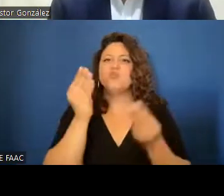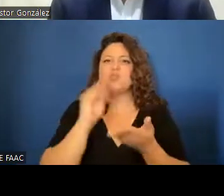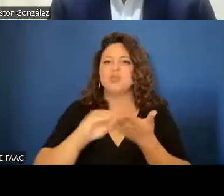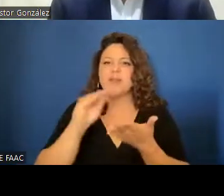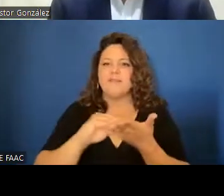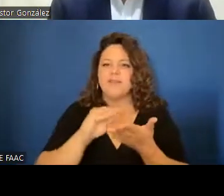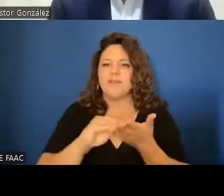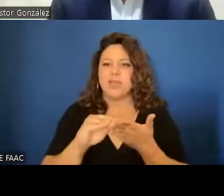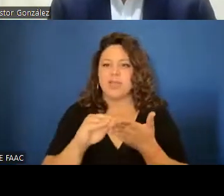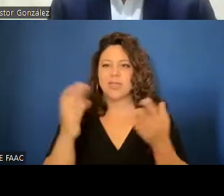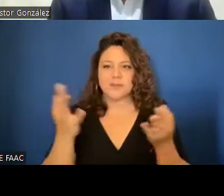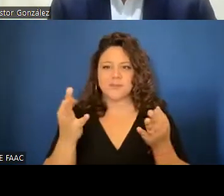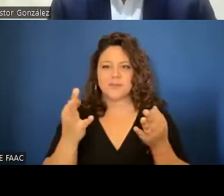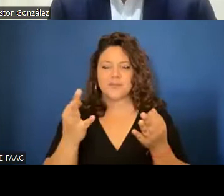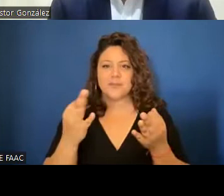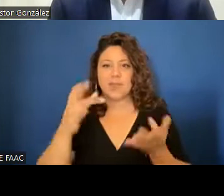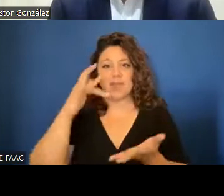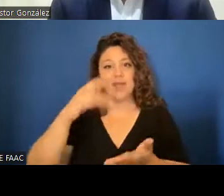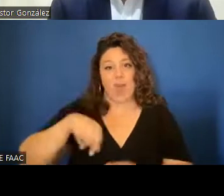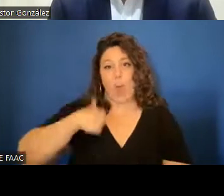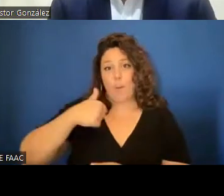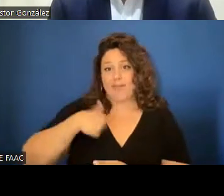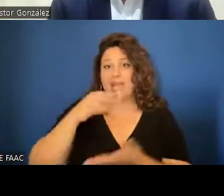reciente legislación en materia de prestación de apoyos.